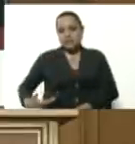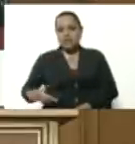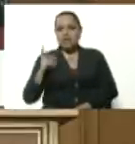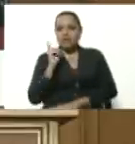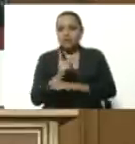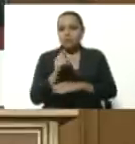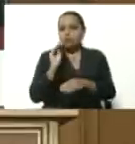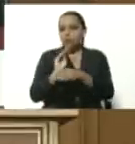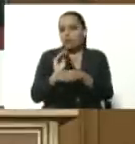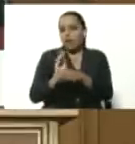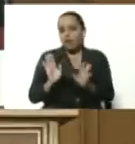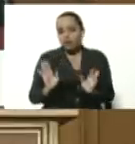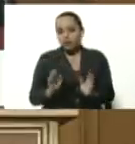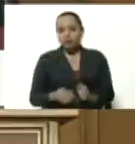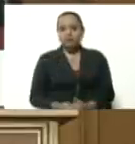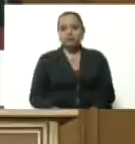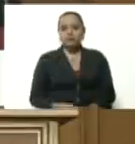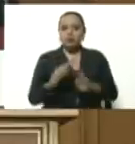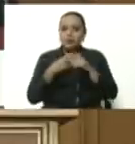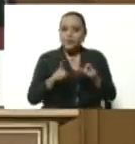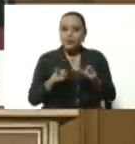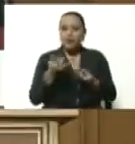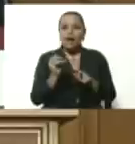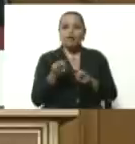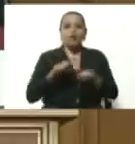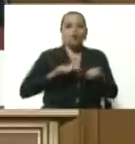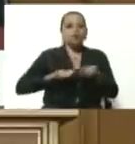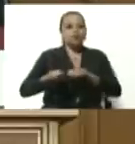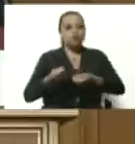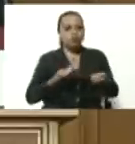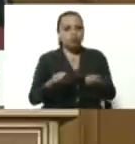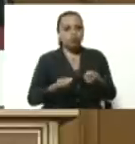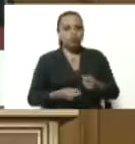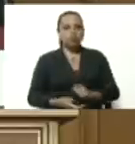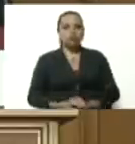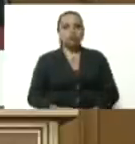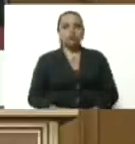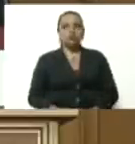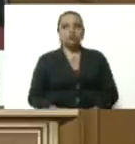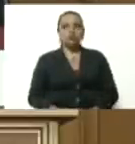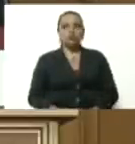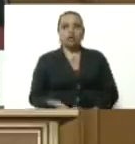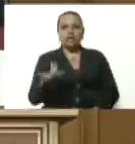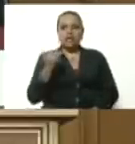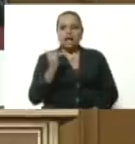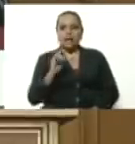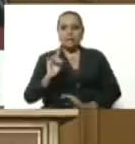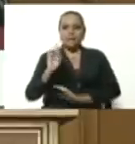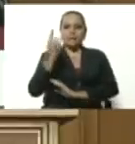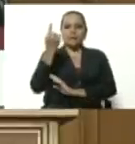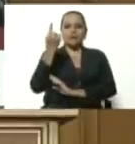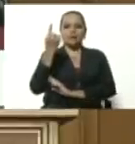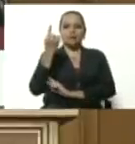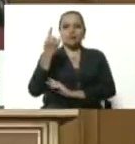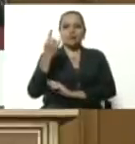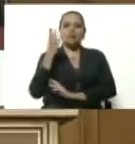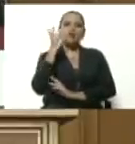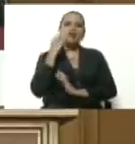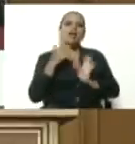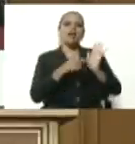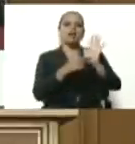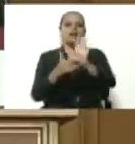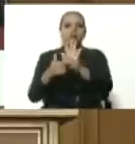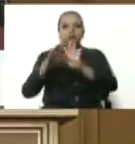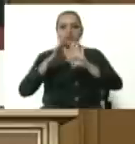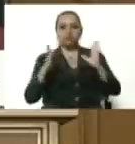cuidado. Pero es una situación que nos hace estar a la vanguardia y ser ejemplo del mundo.